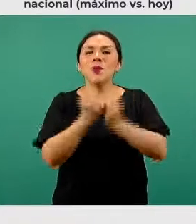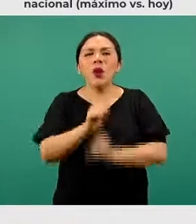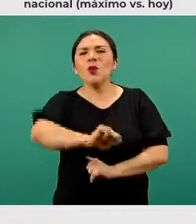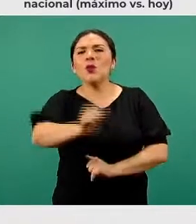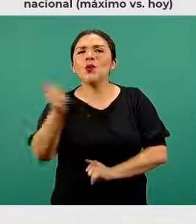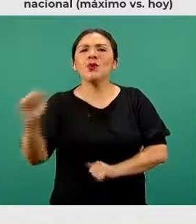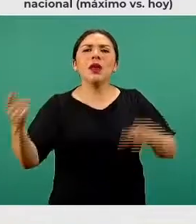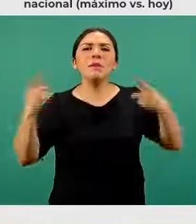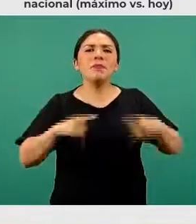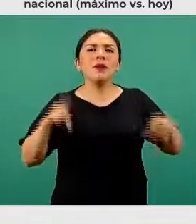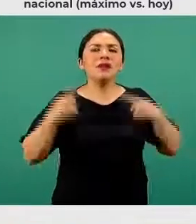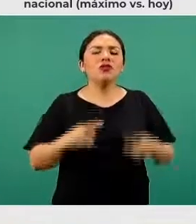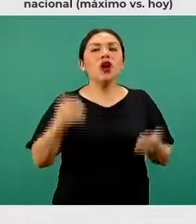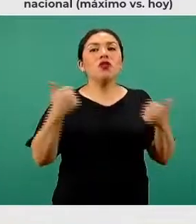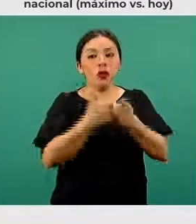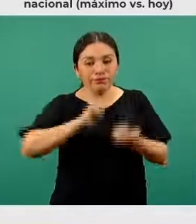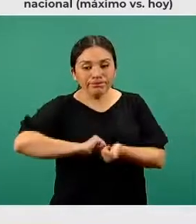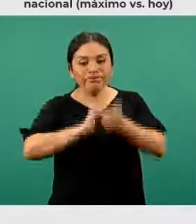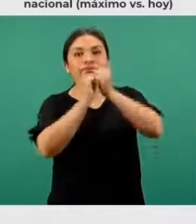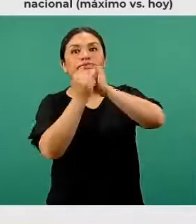aquellas personas que desarrollan